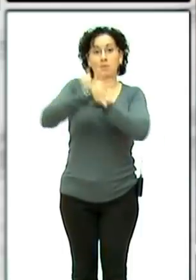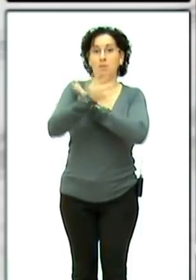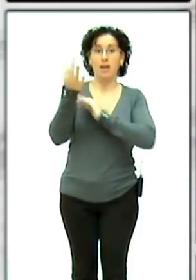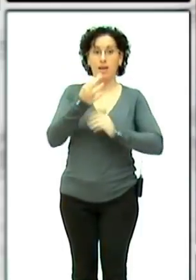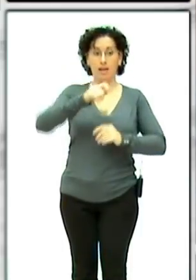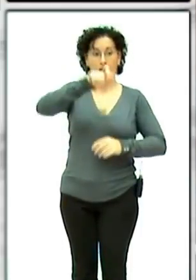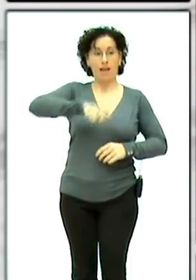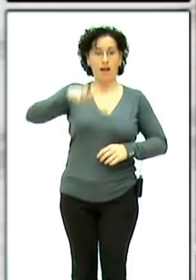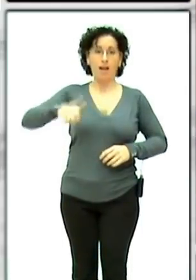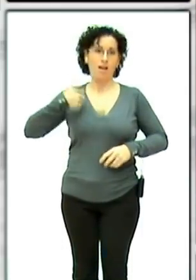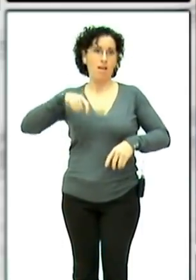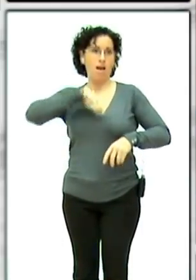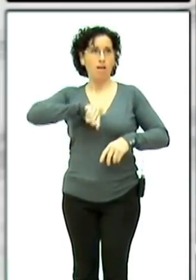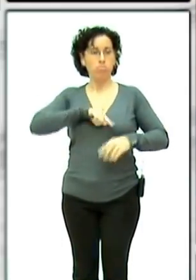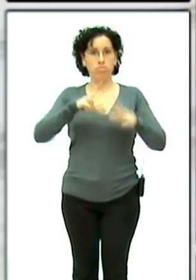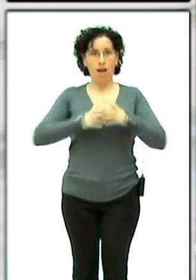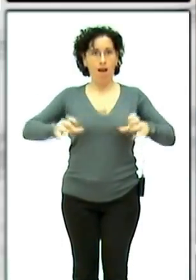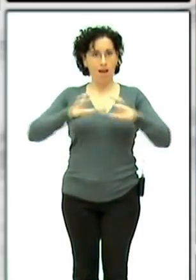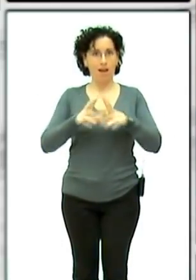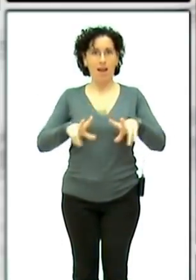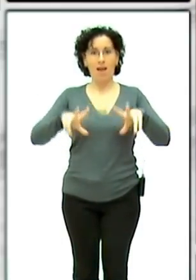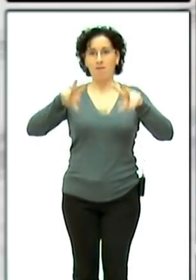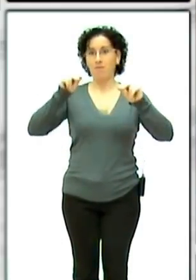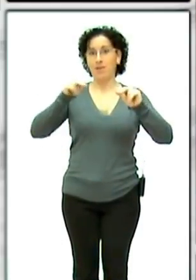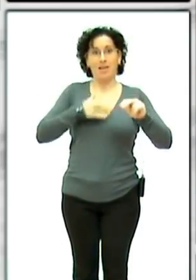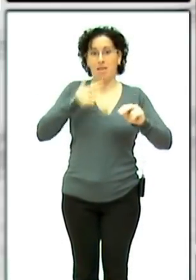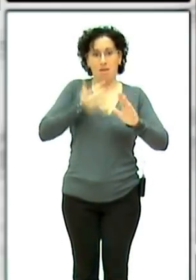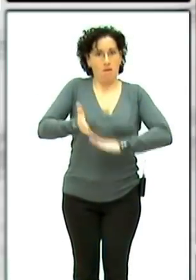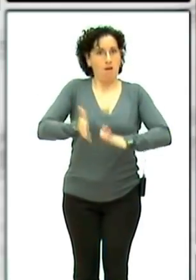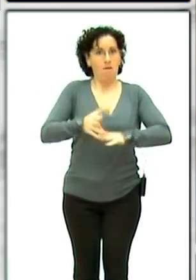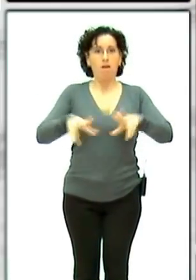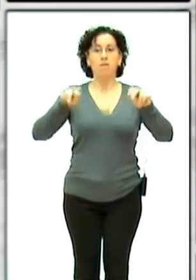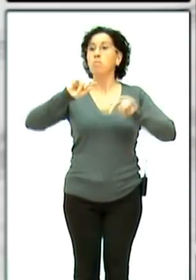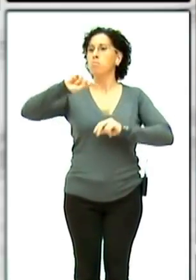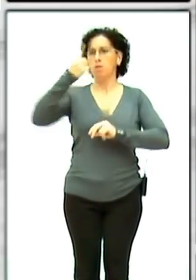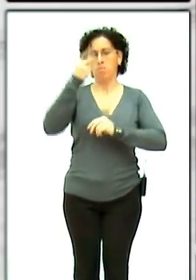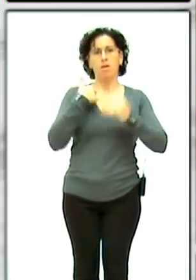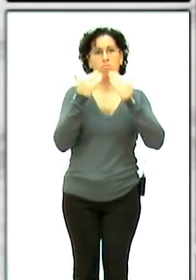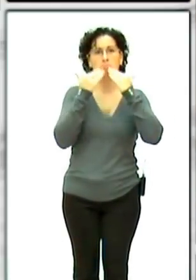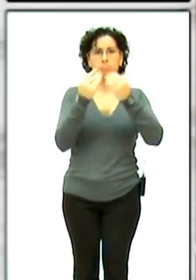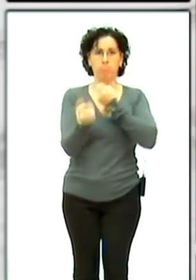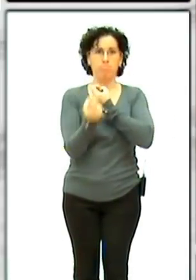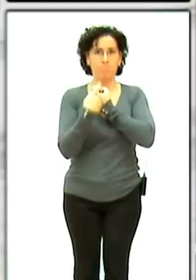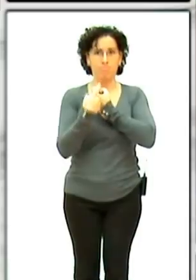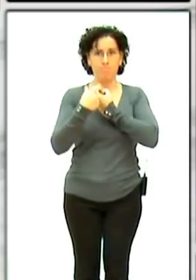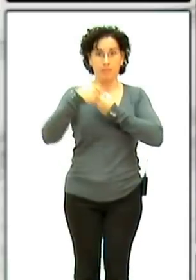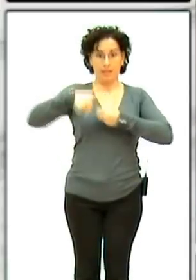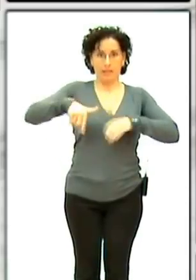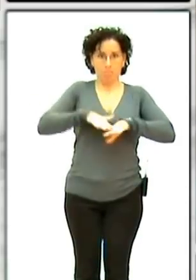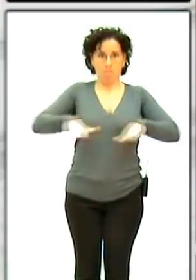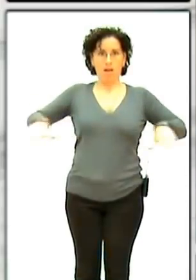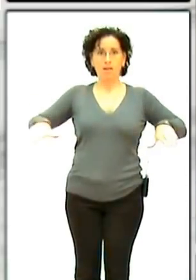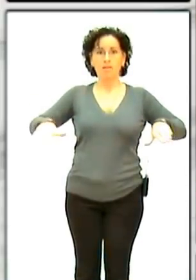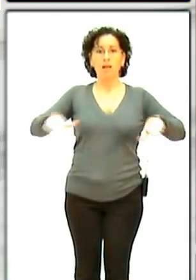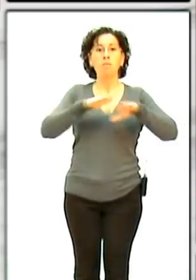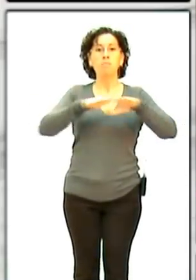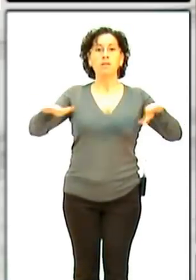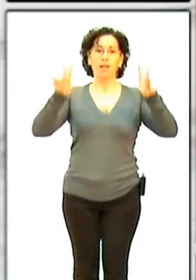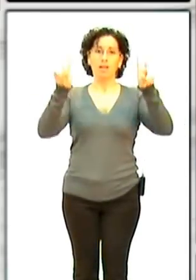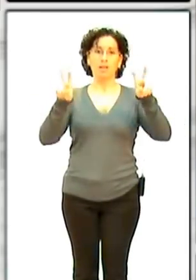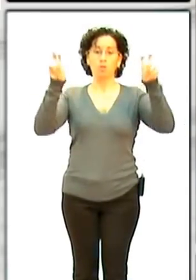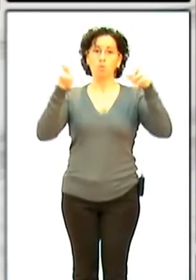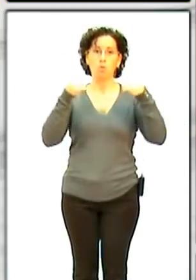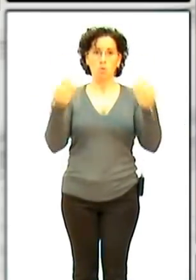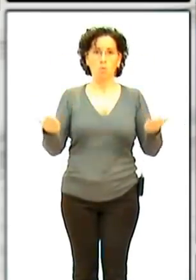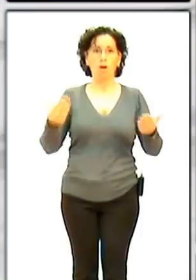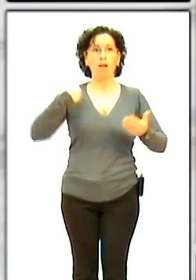de que esto termine, ya que va quedando poco, y en primer lugar agradeceros a todos la participación en esta mesa, una mesa cuyo título es